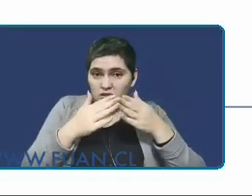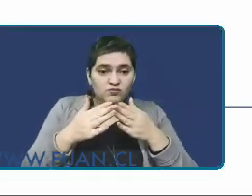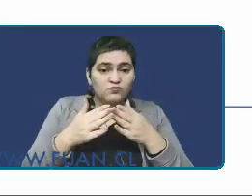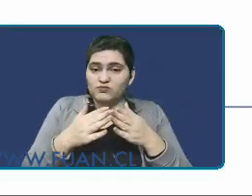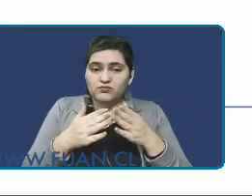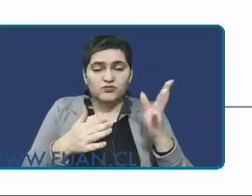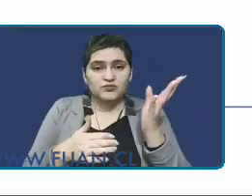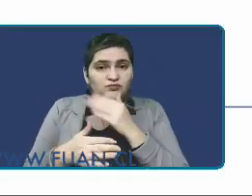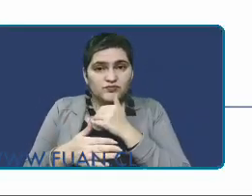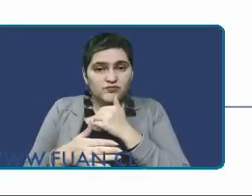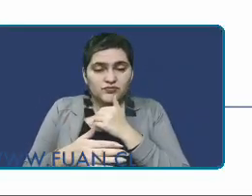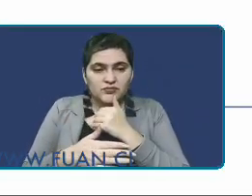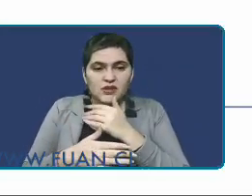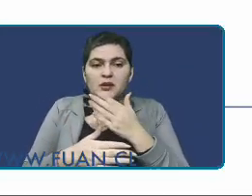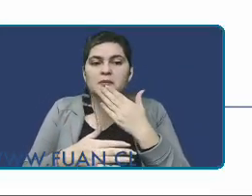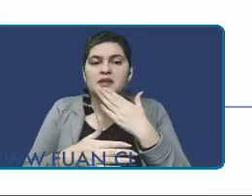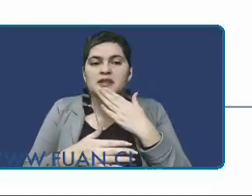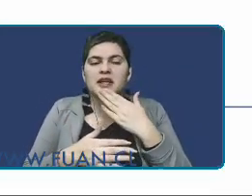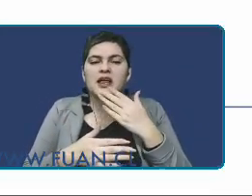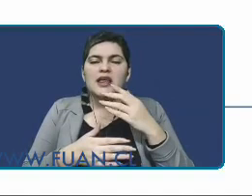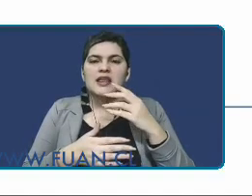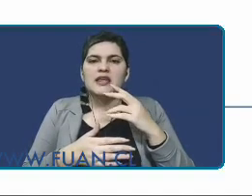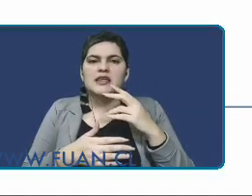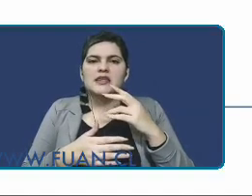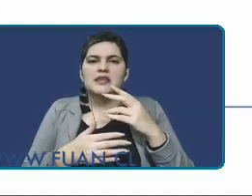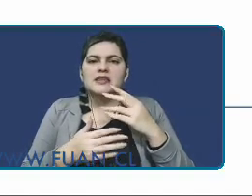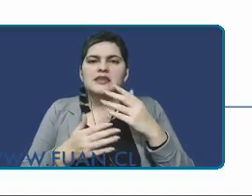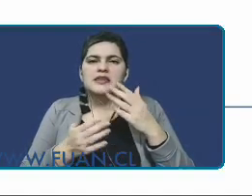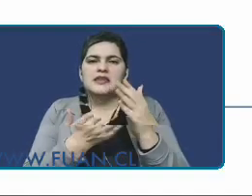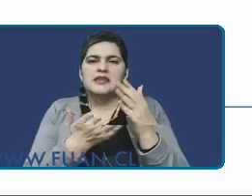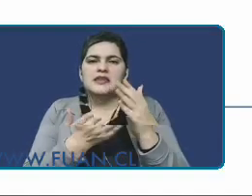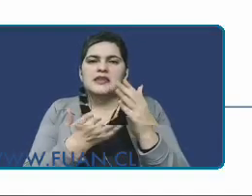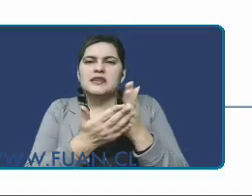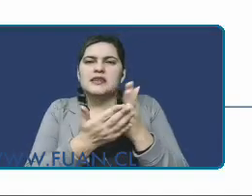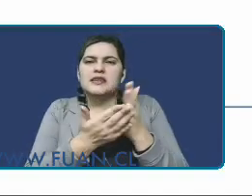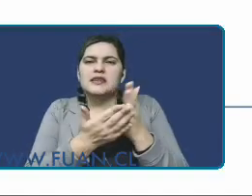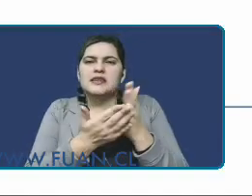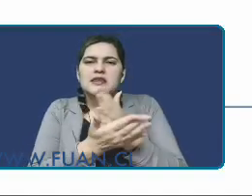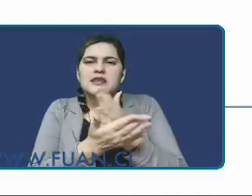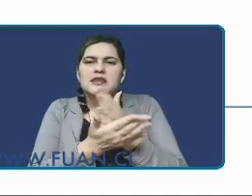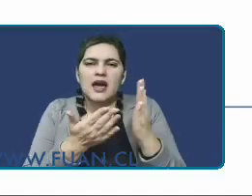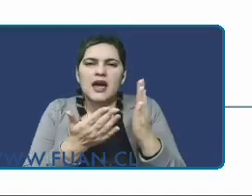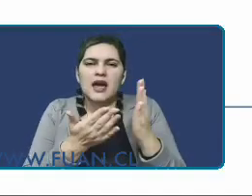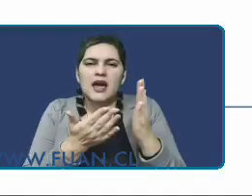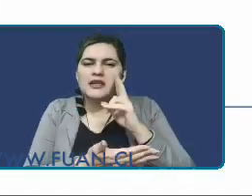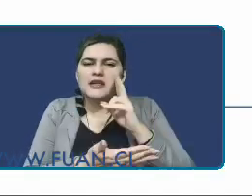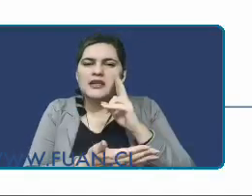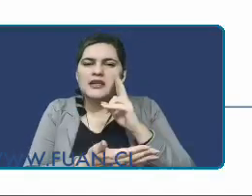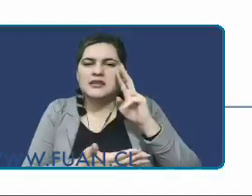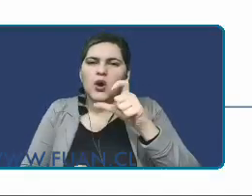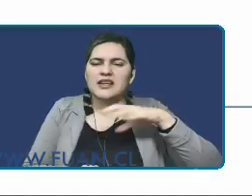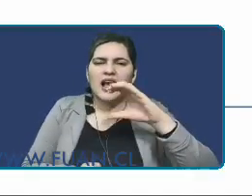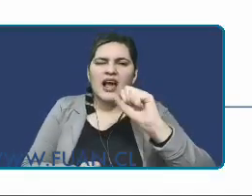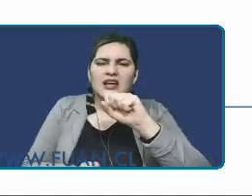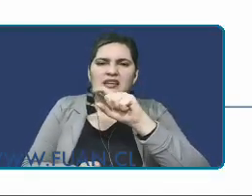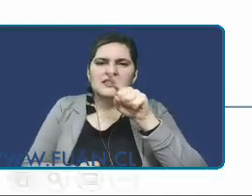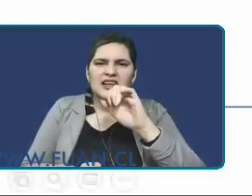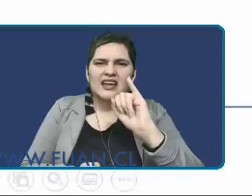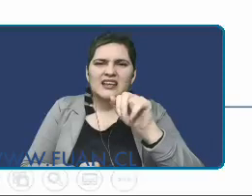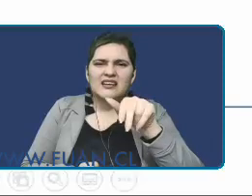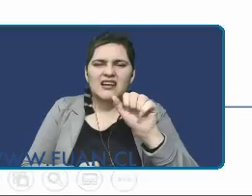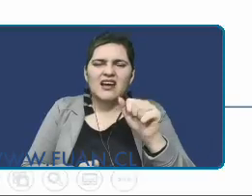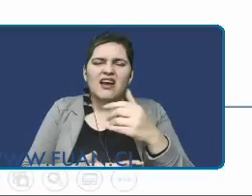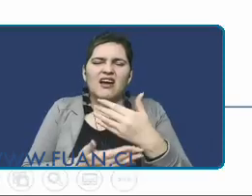dieta libre de gluten y caseína también, ya dijimos que esto partió el gluten en los años 70, entonces pues, hubo mucha investigación